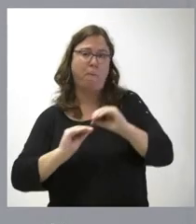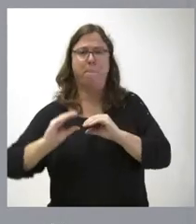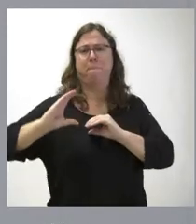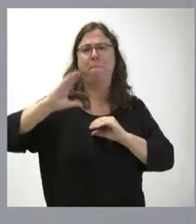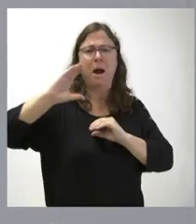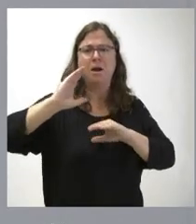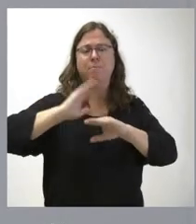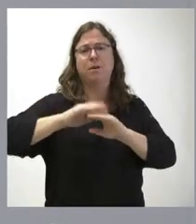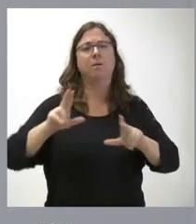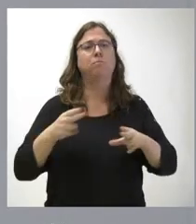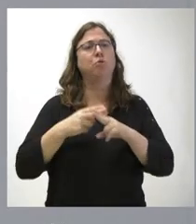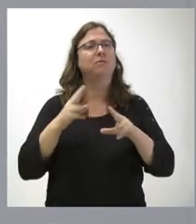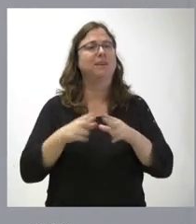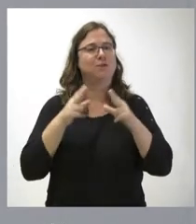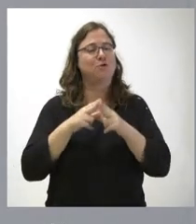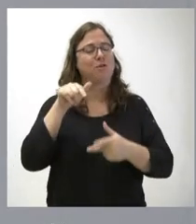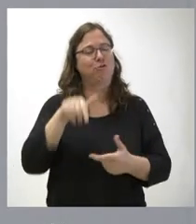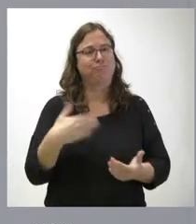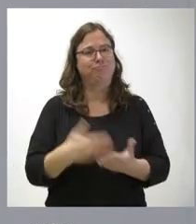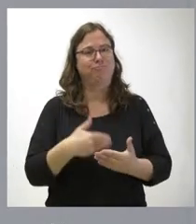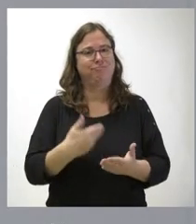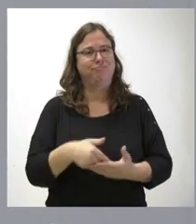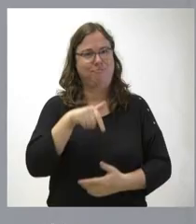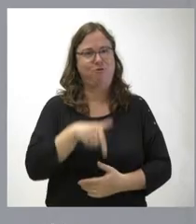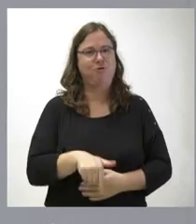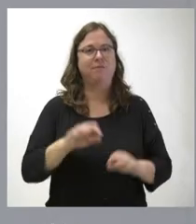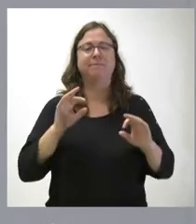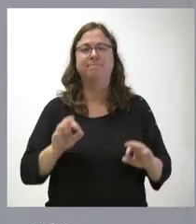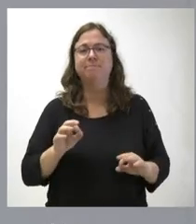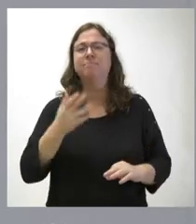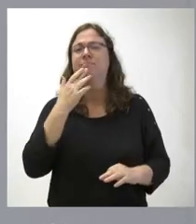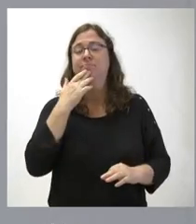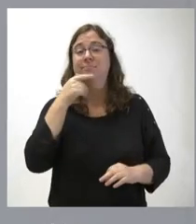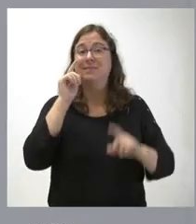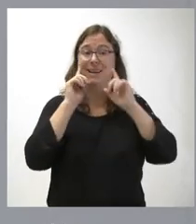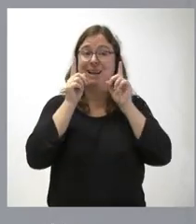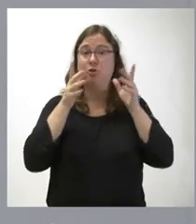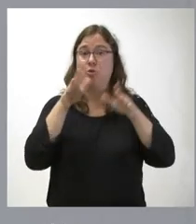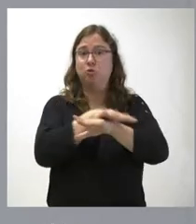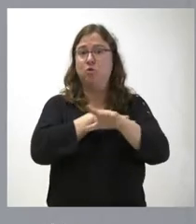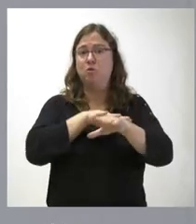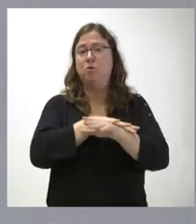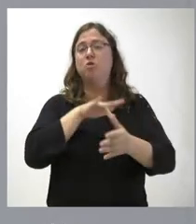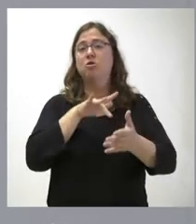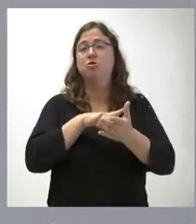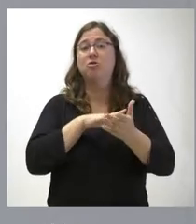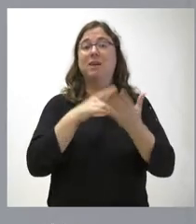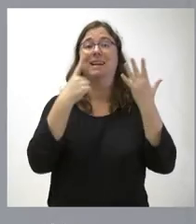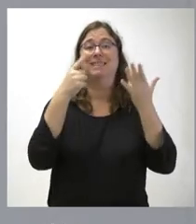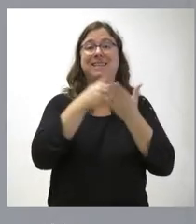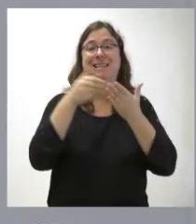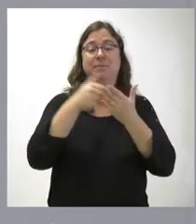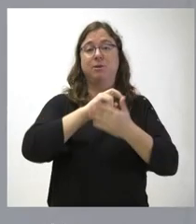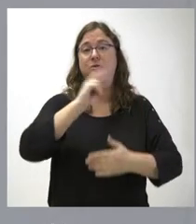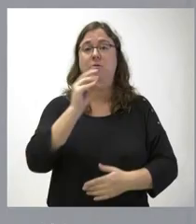y hoy aquí lo ponemos una vez más de manifiesto donde destinamos en este consejo de gobierno 6 millones de euros